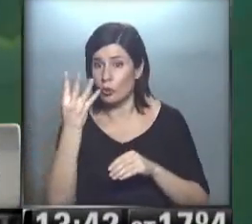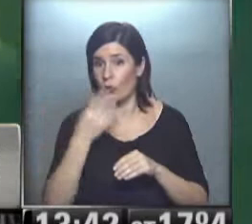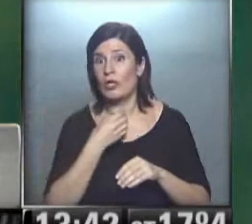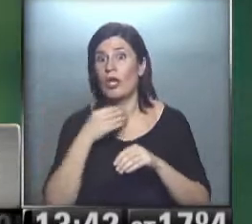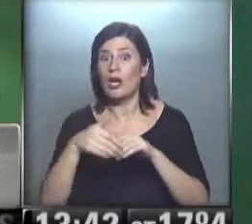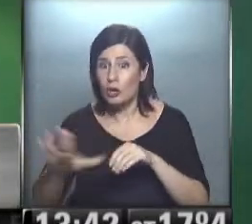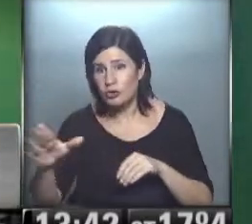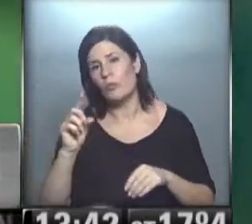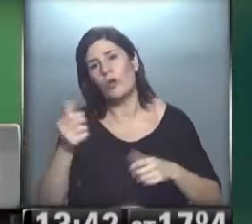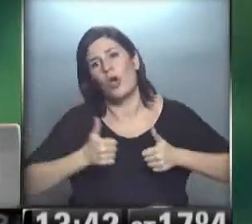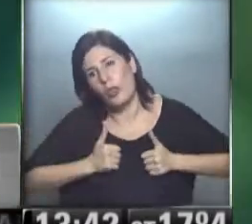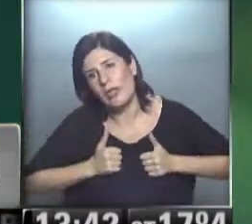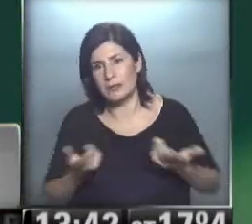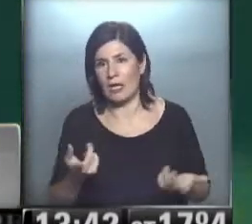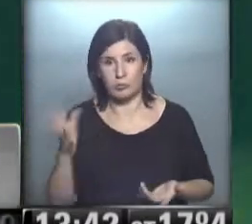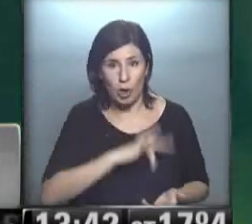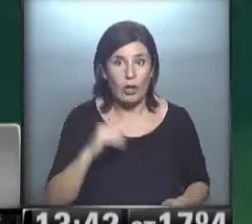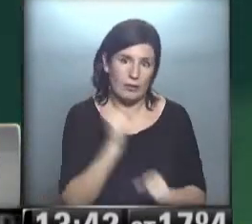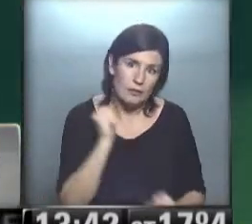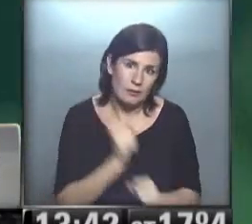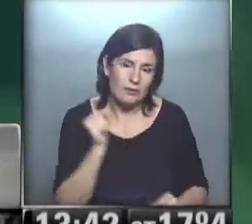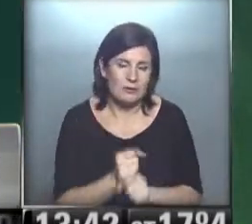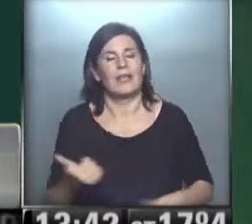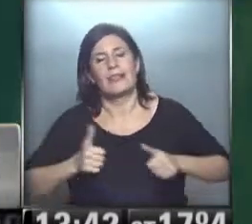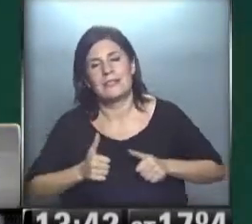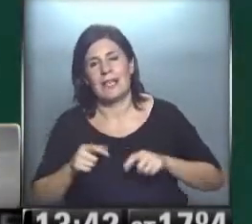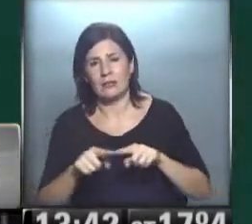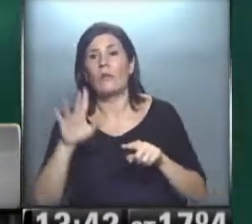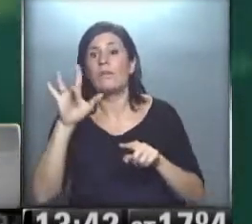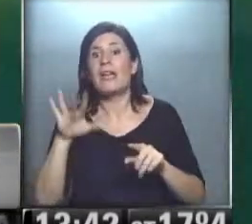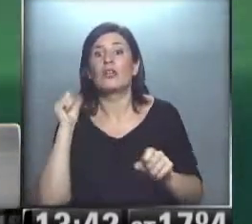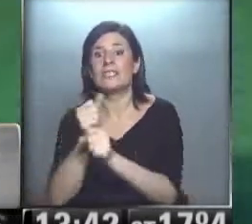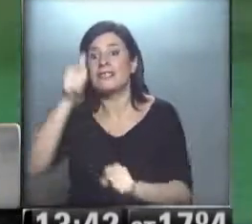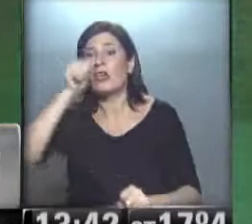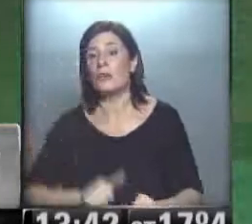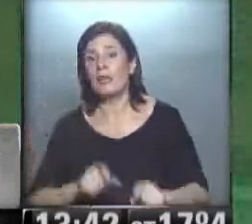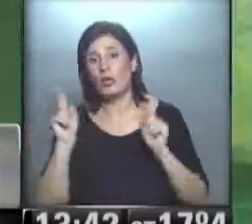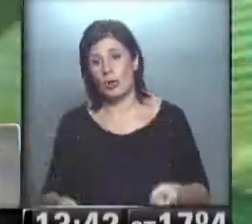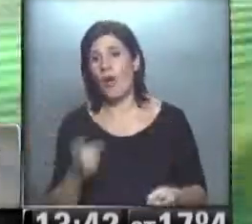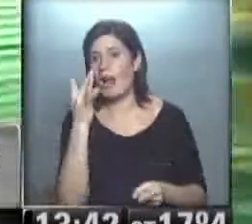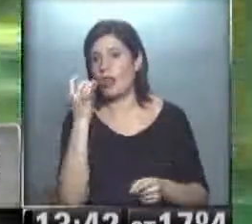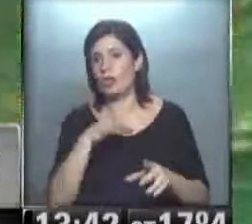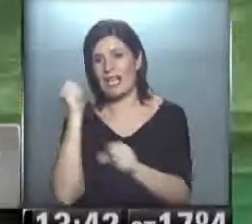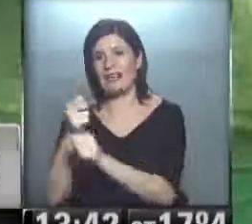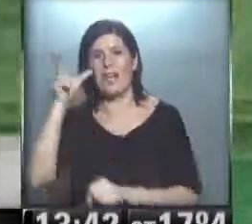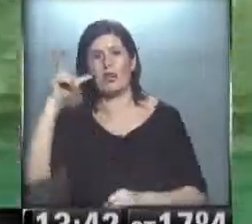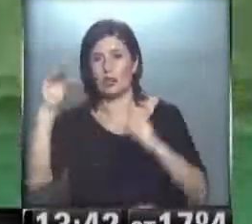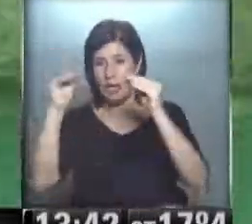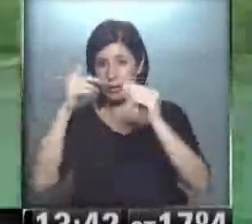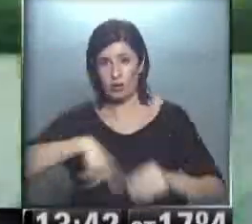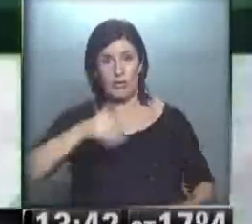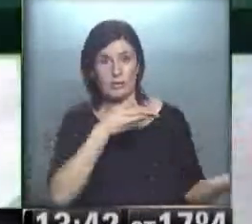A partir del 4 de agosto, se toma un poquito de descanso a la gente que va a estar trabajando sin parar. Será de miércoles a domingo al mismo horario de 12 a 20. Los esperamos a